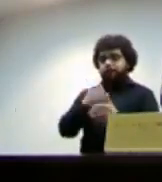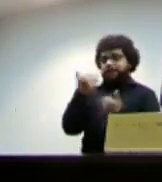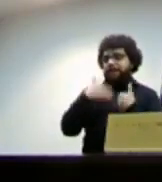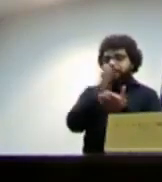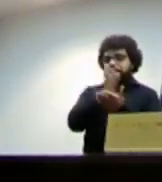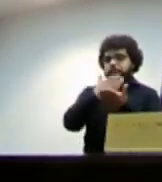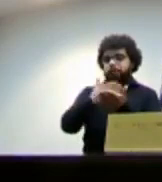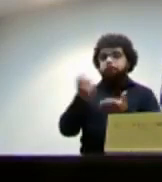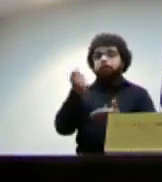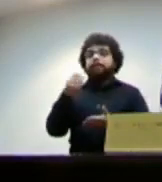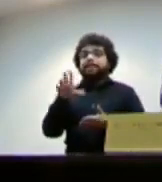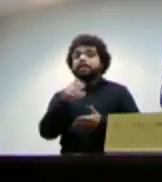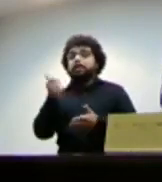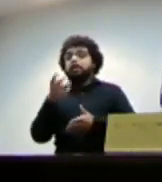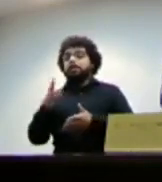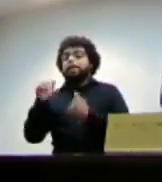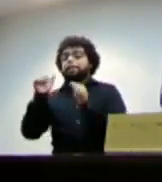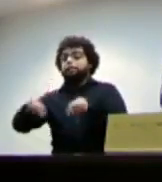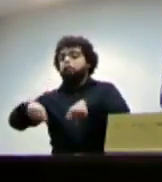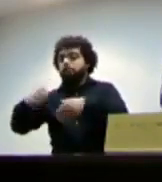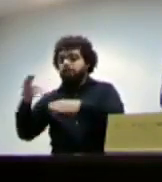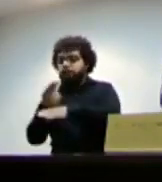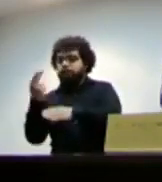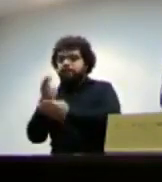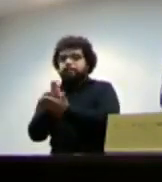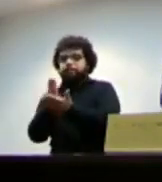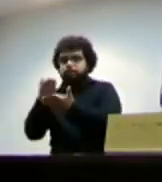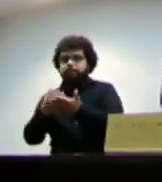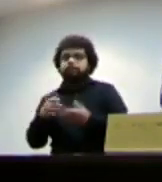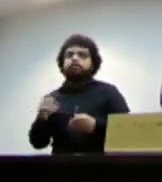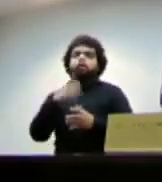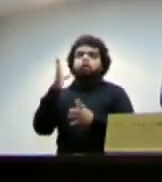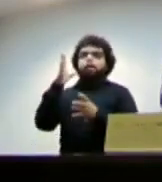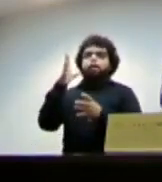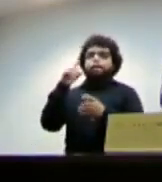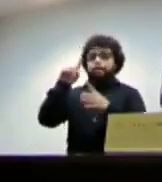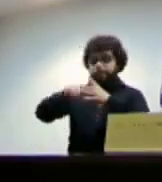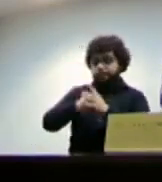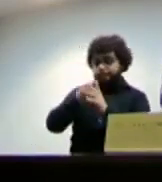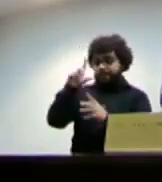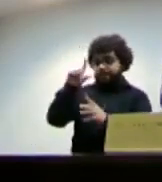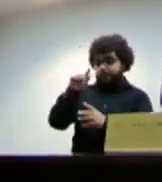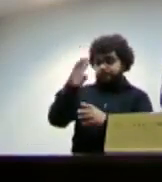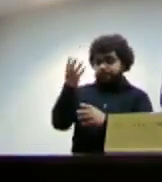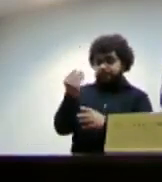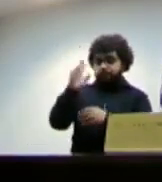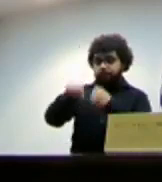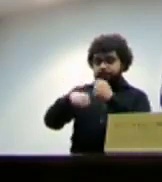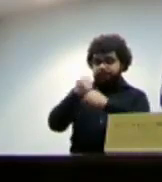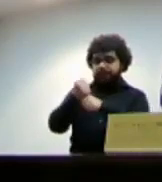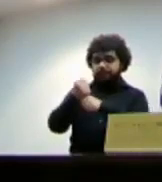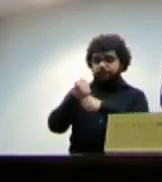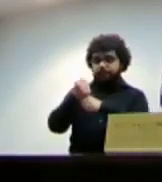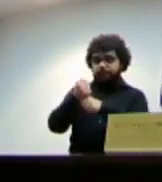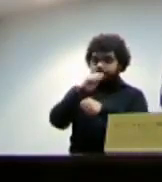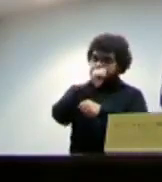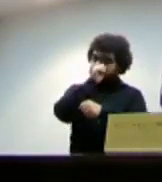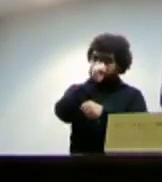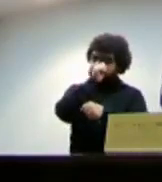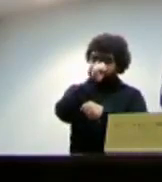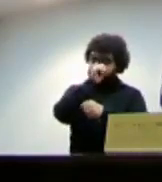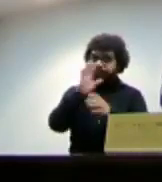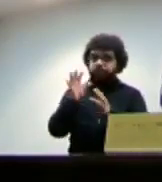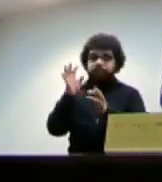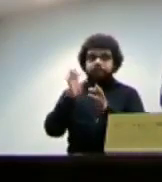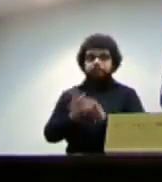presupuestos. Cuando entramos al 2014, vamos al 2014, hay acuerdos de indulgencia con los acreedores, hay que pensar este tema de una